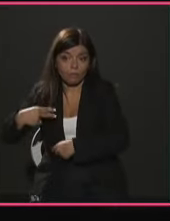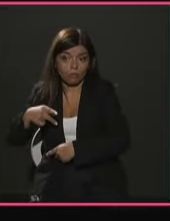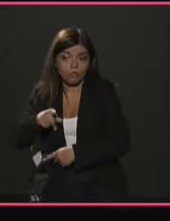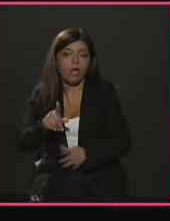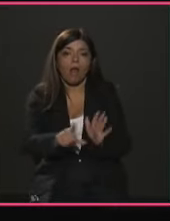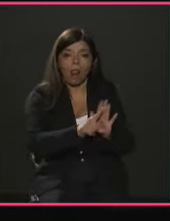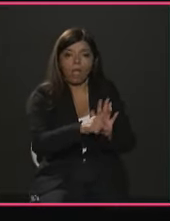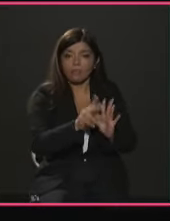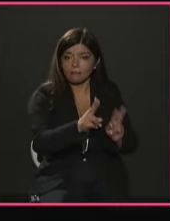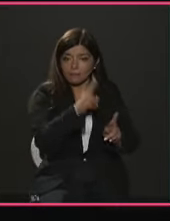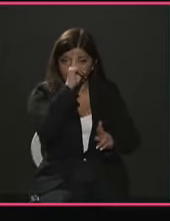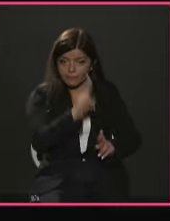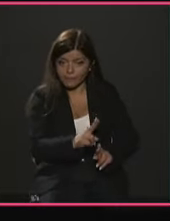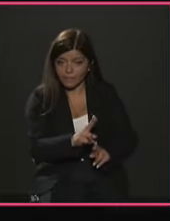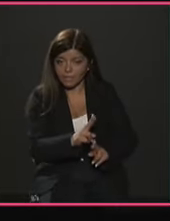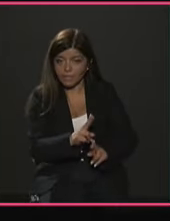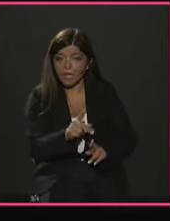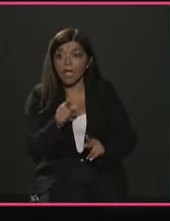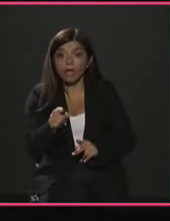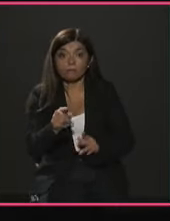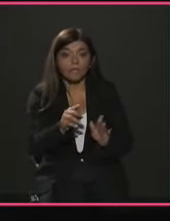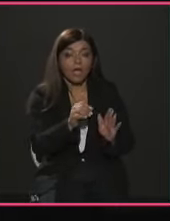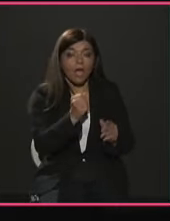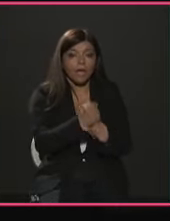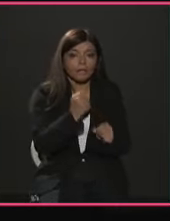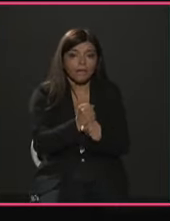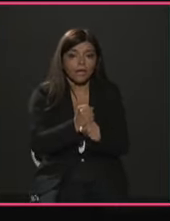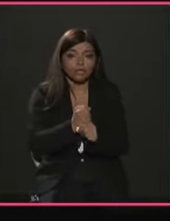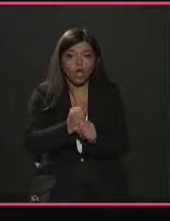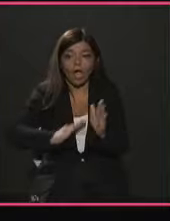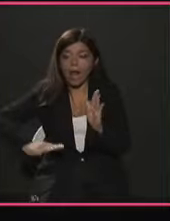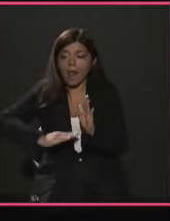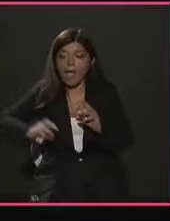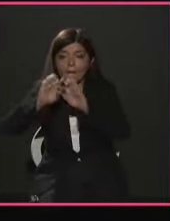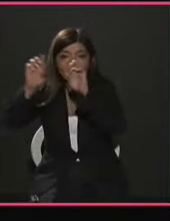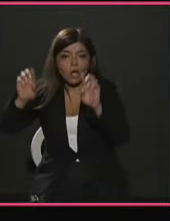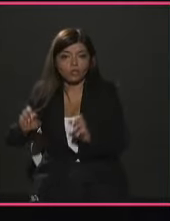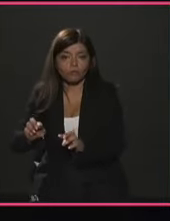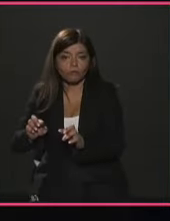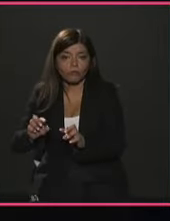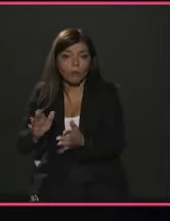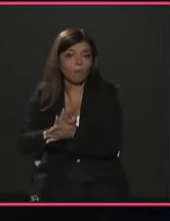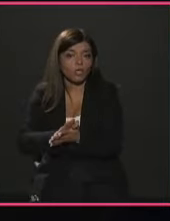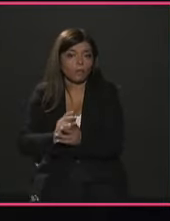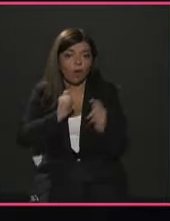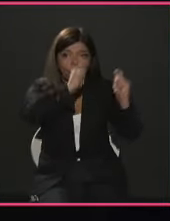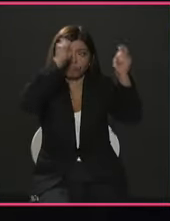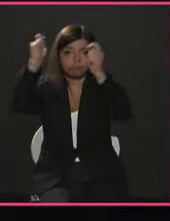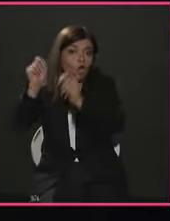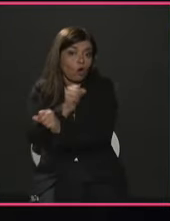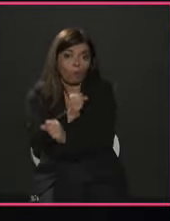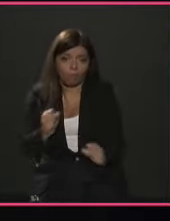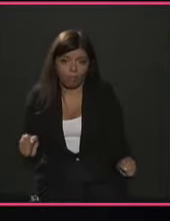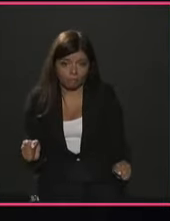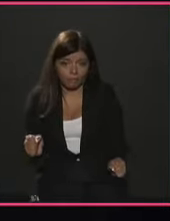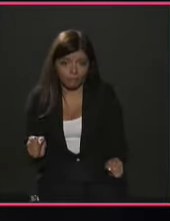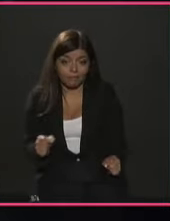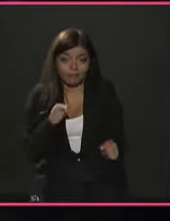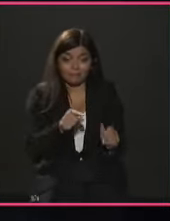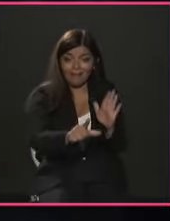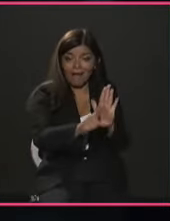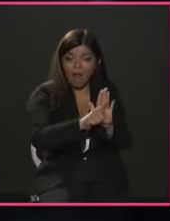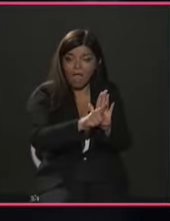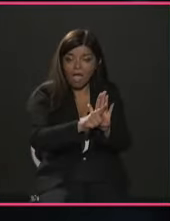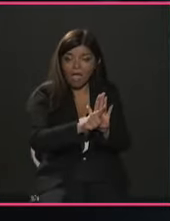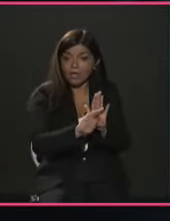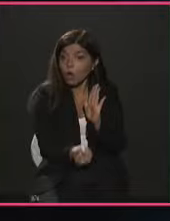ley no le da a los trabajadores la plataforma el derecho de hacer protestas entonces a pesar de esta ley que